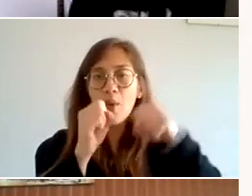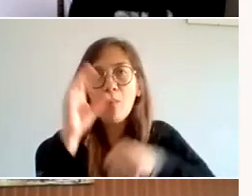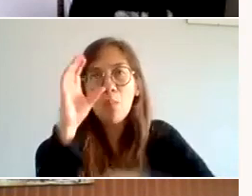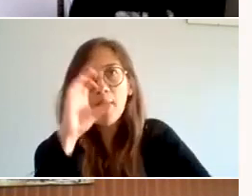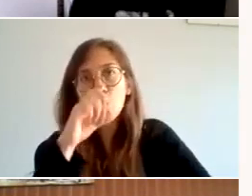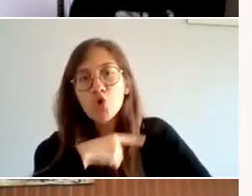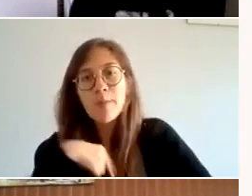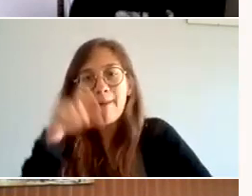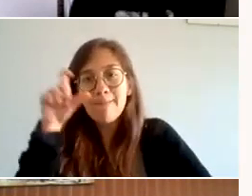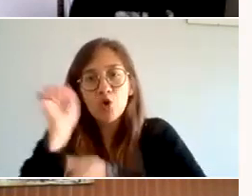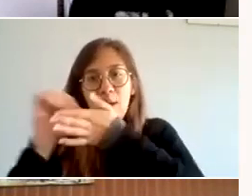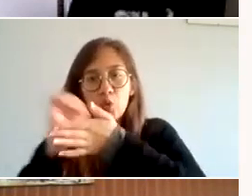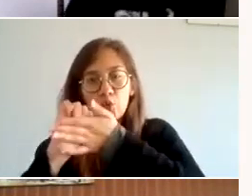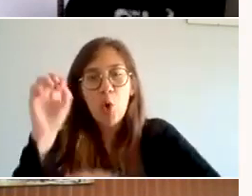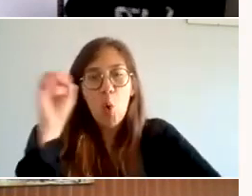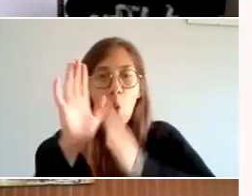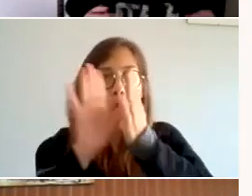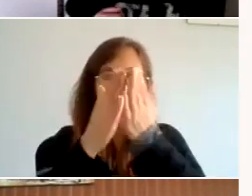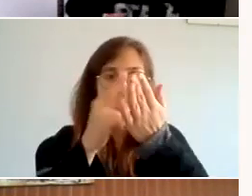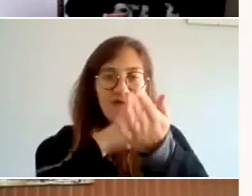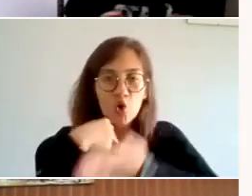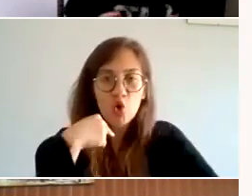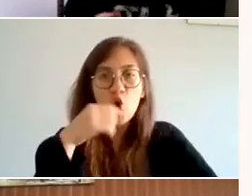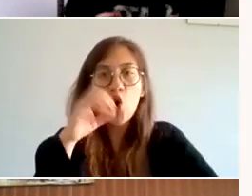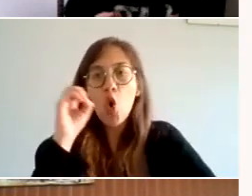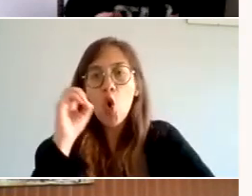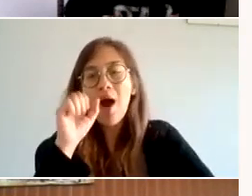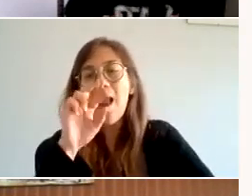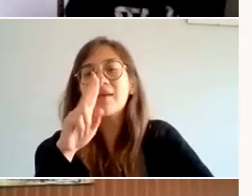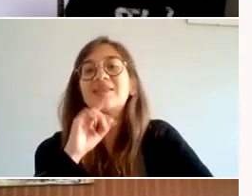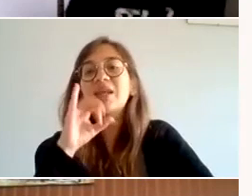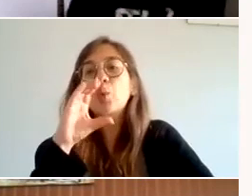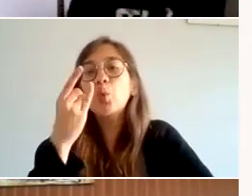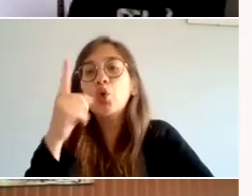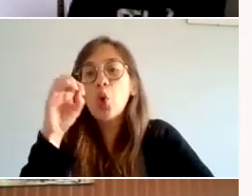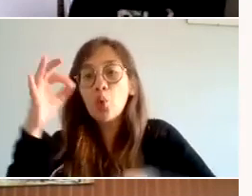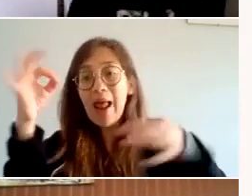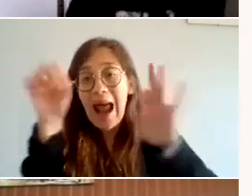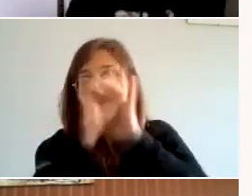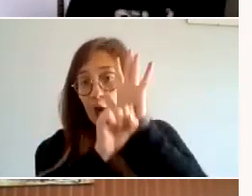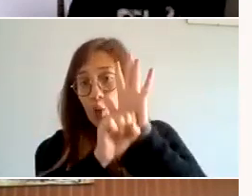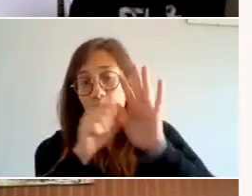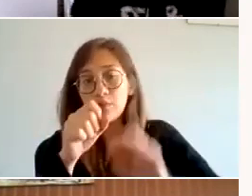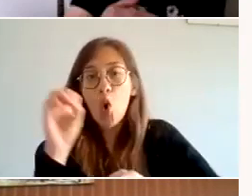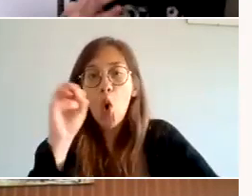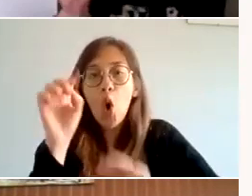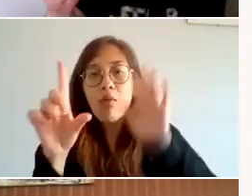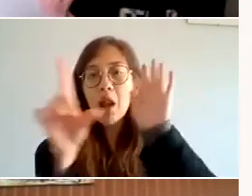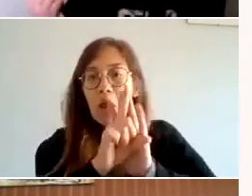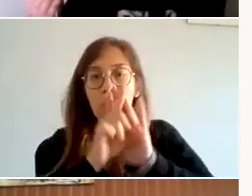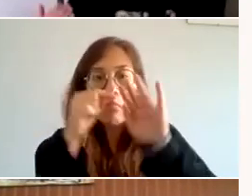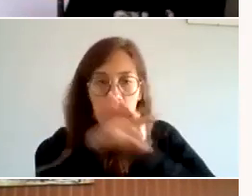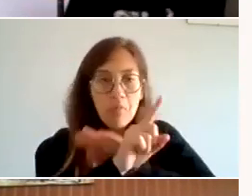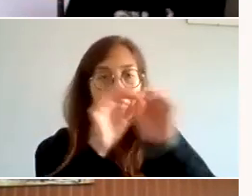un concepto que quieran buscar del artículo. Por ejemplo, podrían colocar el tema del poder en la política y podrían buscar